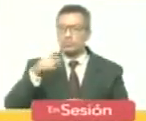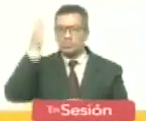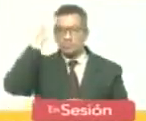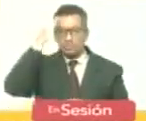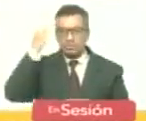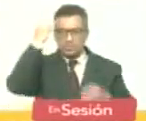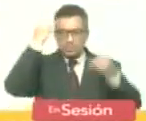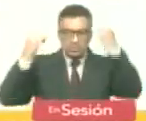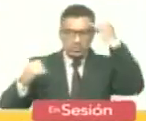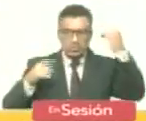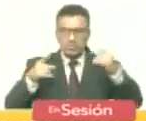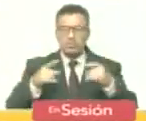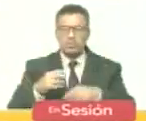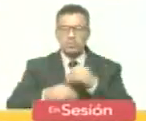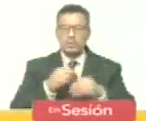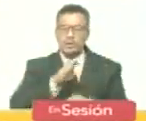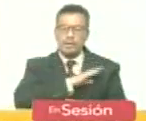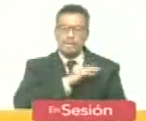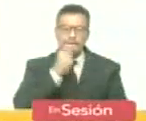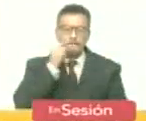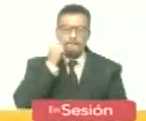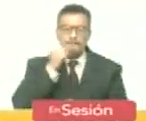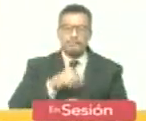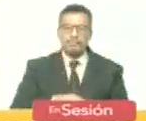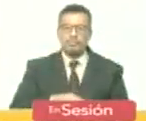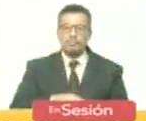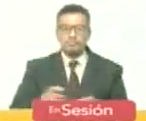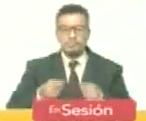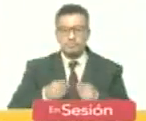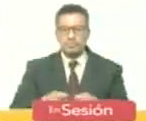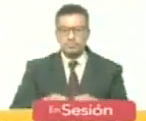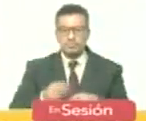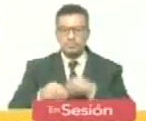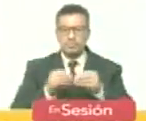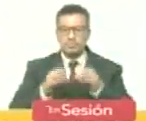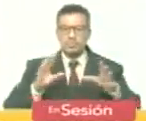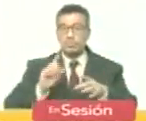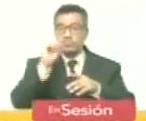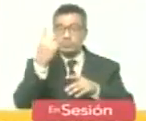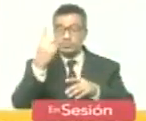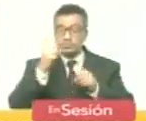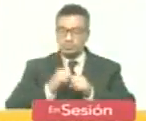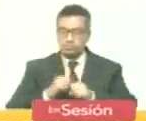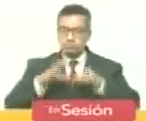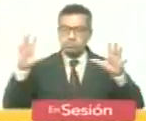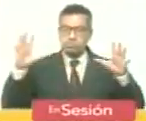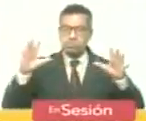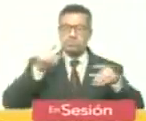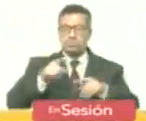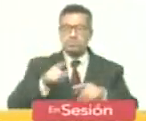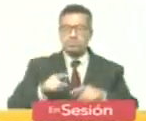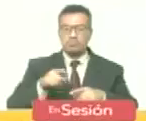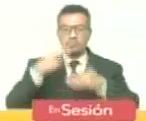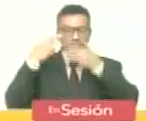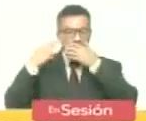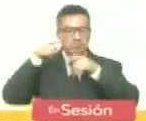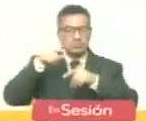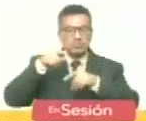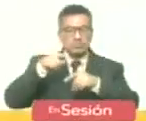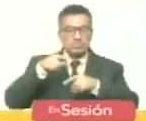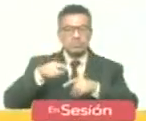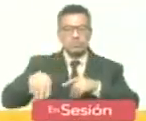intelectual, sino que es la persona que intenta accionar el primer dron cuando los terroristas que se encontraban